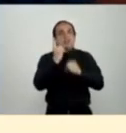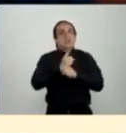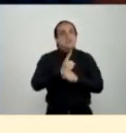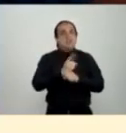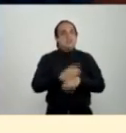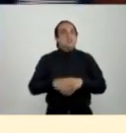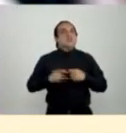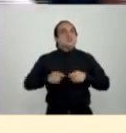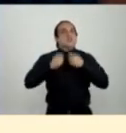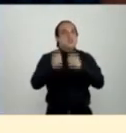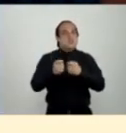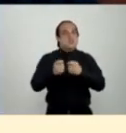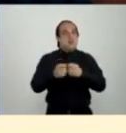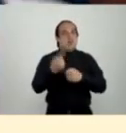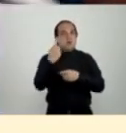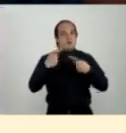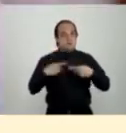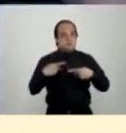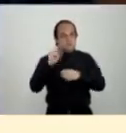a un escritor